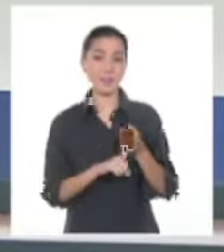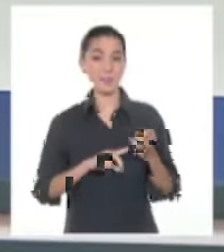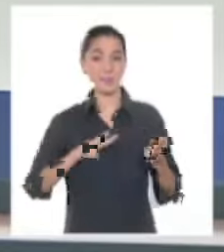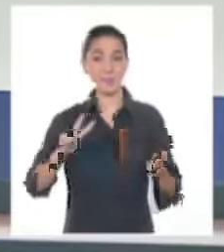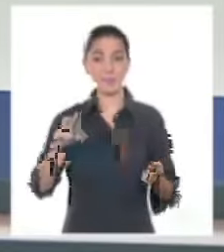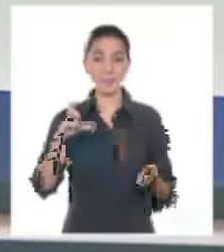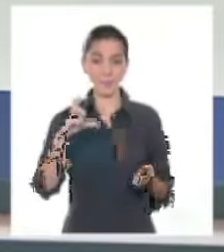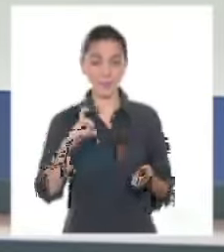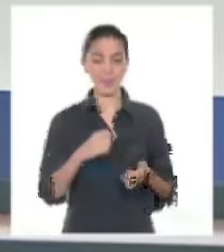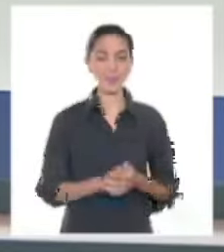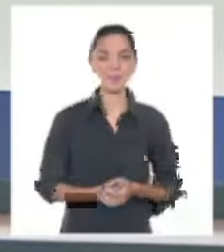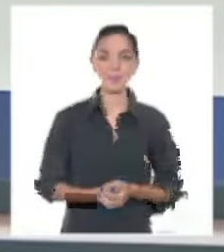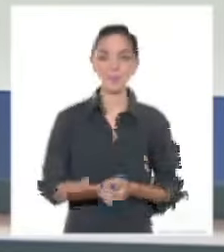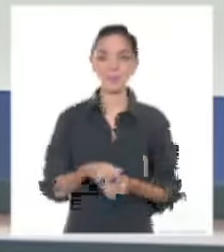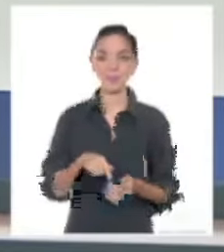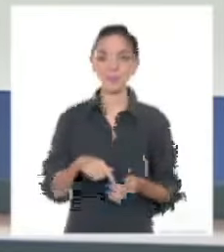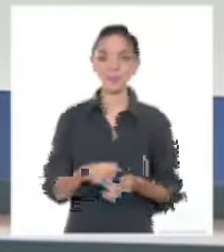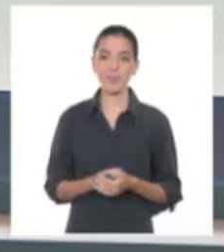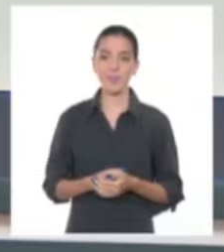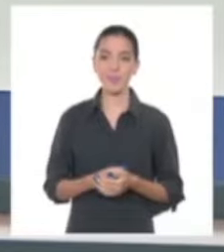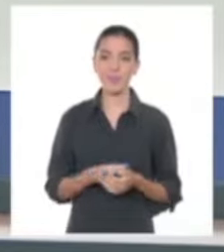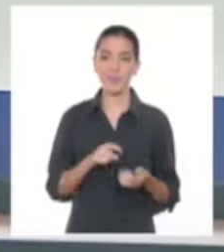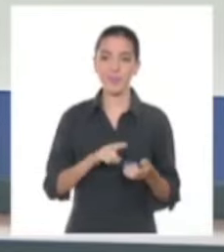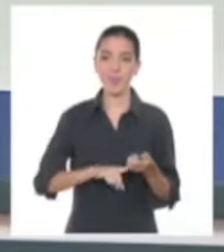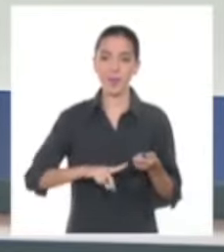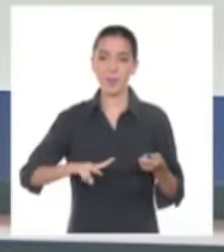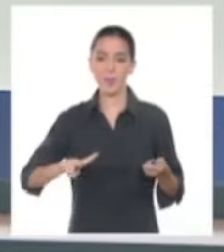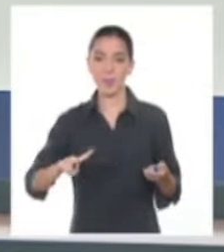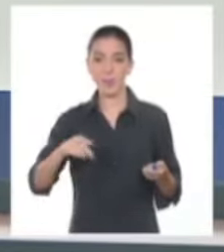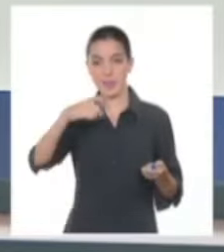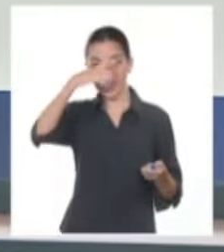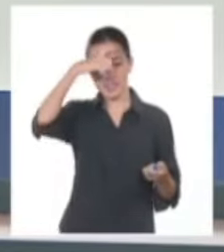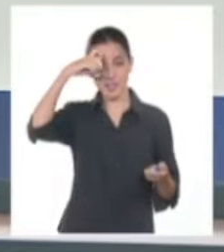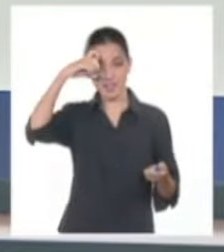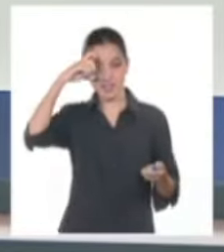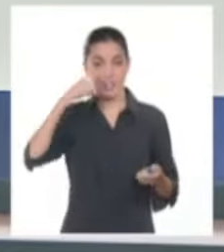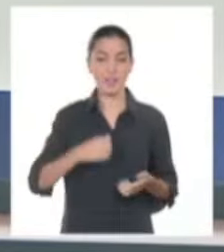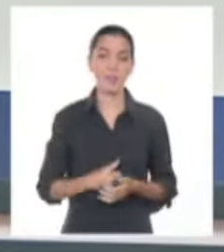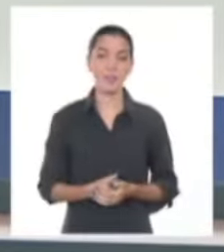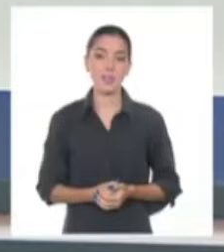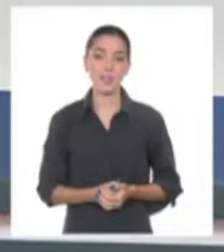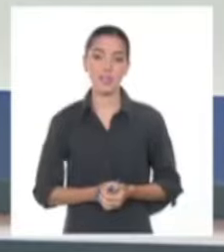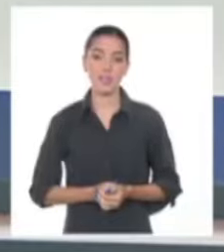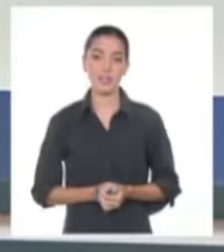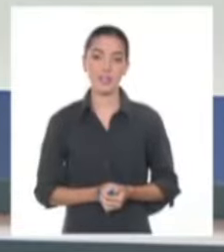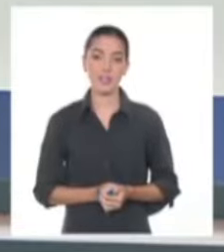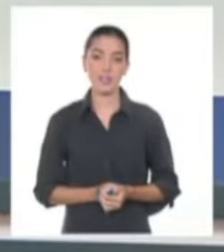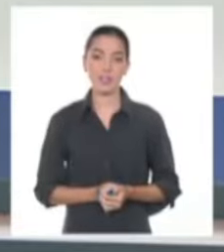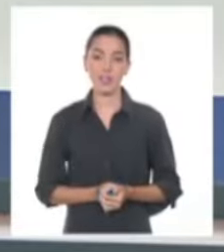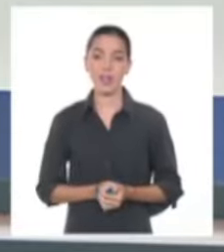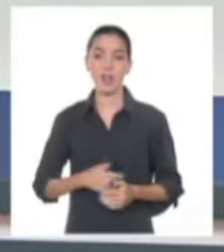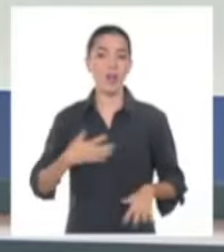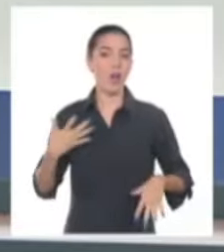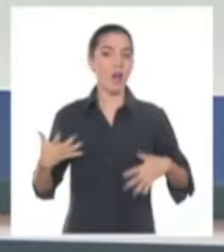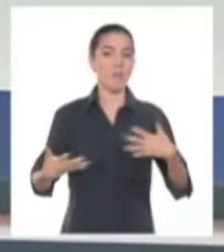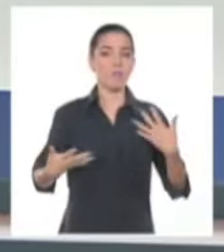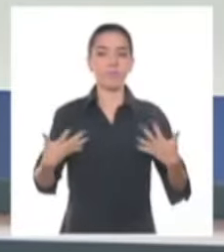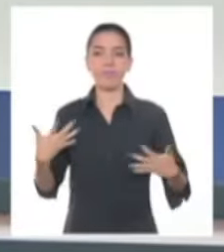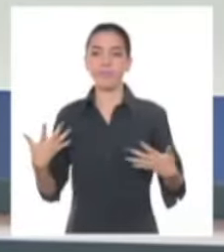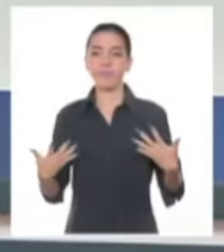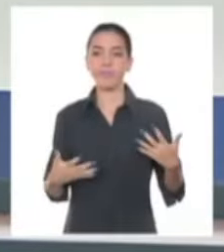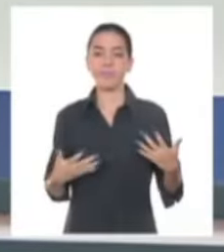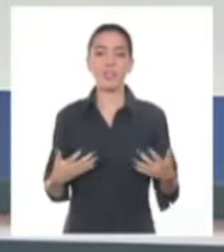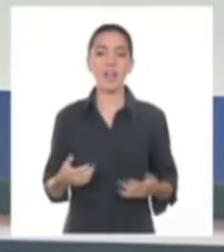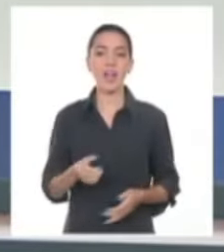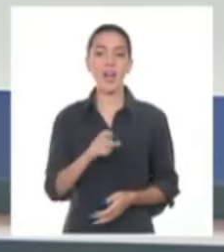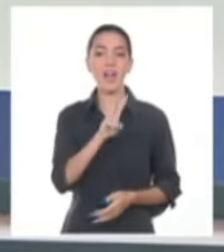espíritus posee múltiples razones para festejar el 26 de julio. La disciplina de sus estudiantes, la constancia